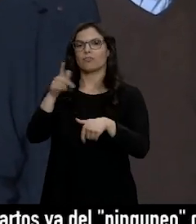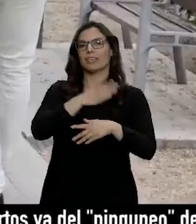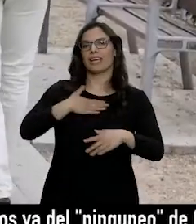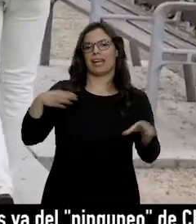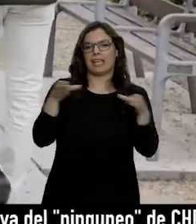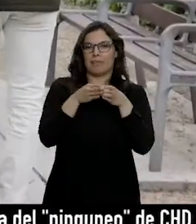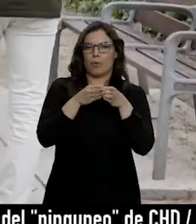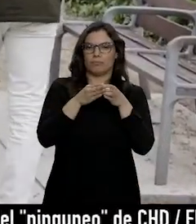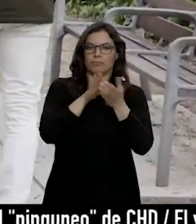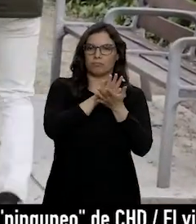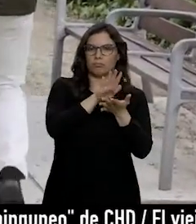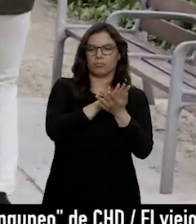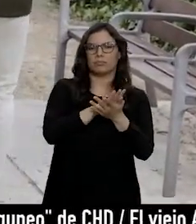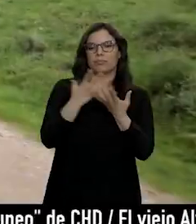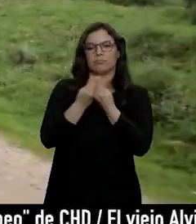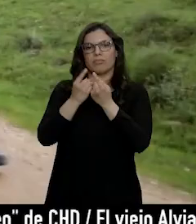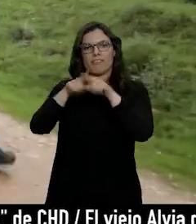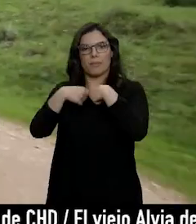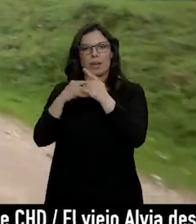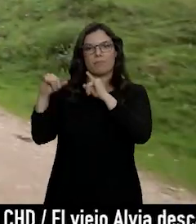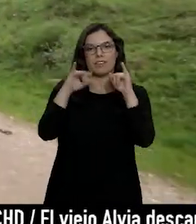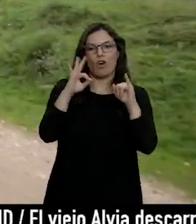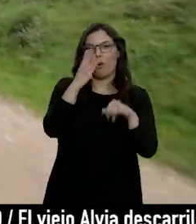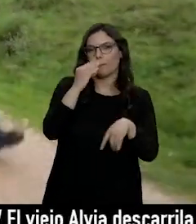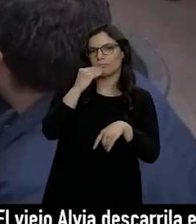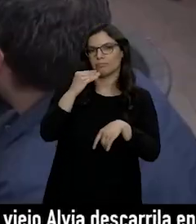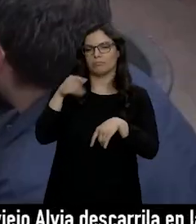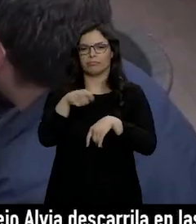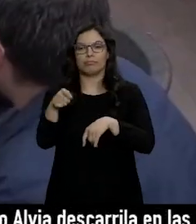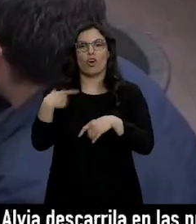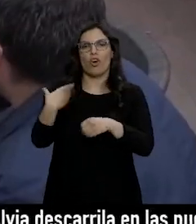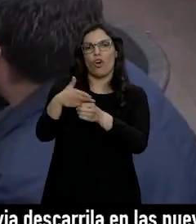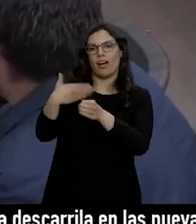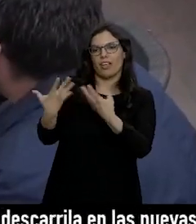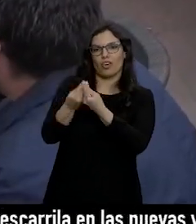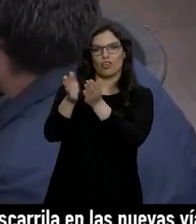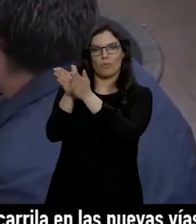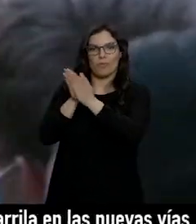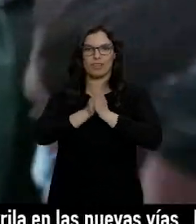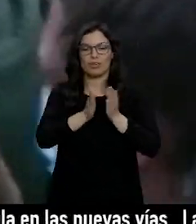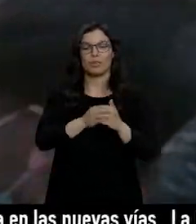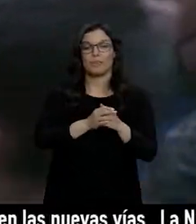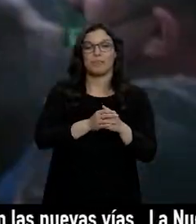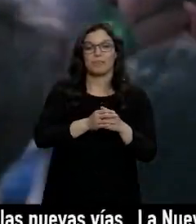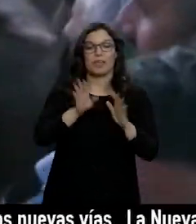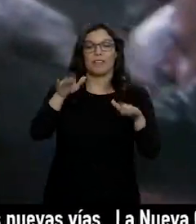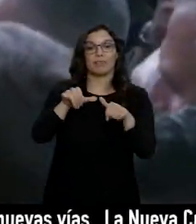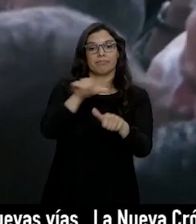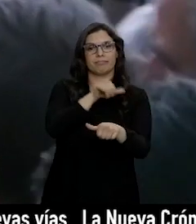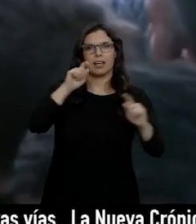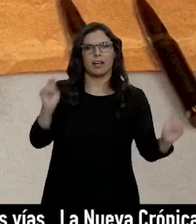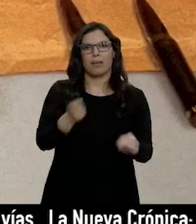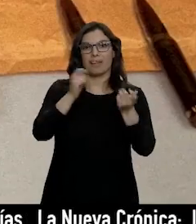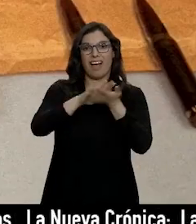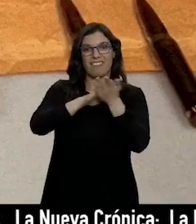sus equipos, paseando en familia o con las mascotas, o de cañas con compañeros del partido. Atrás queda una campaña en la que se ha hablado